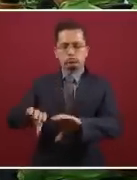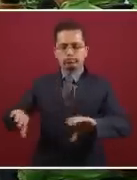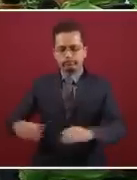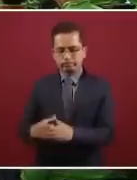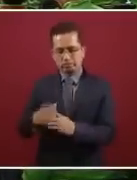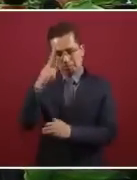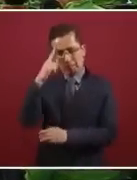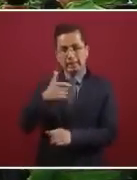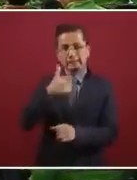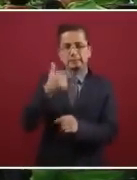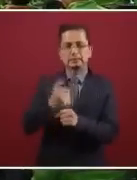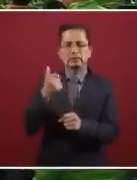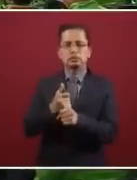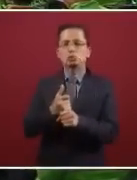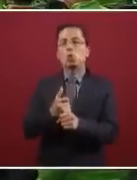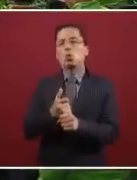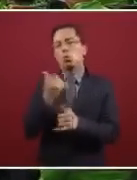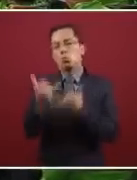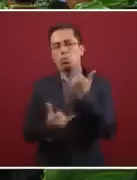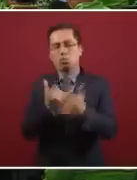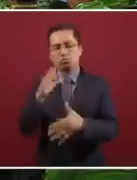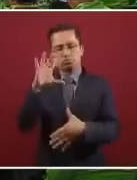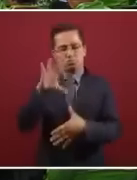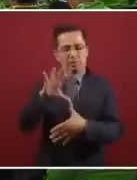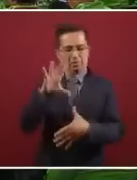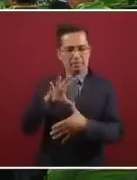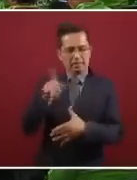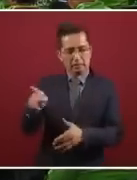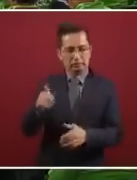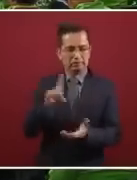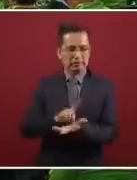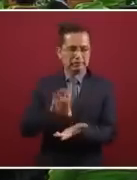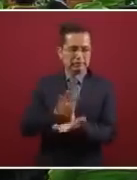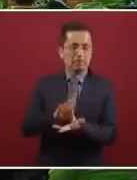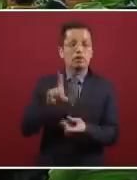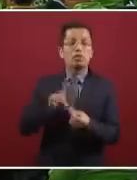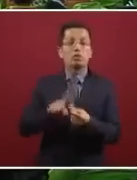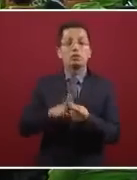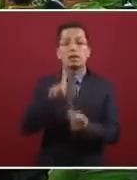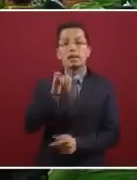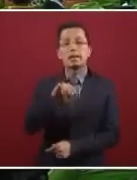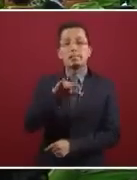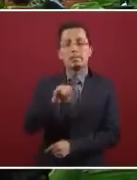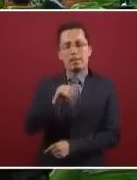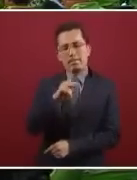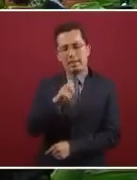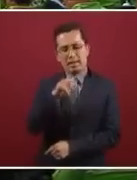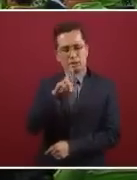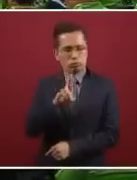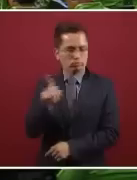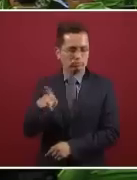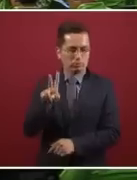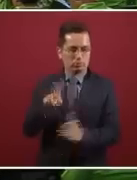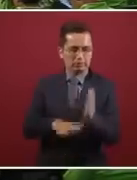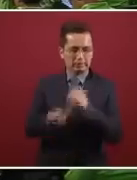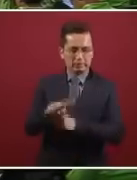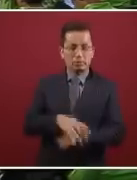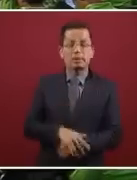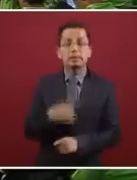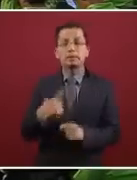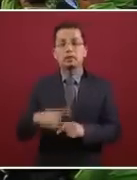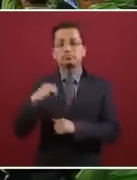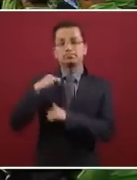Juegos Parapanamericanos Lima, Perú 2019. Encabeza este evento el presidente constitucional de los Estados